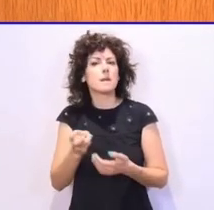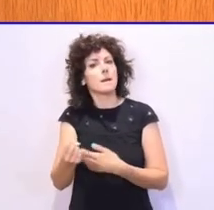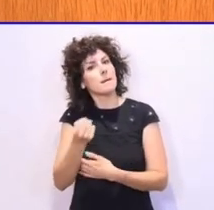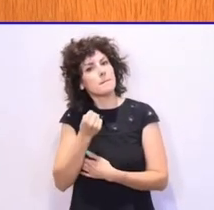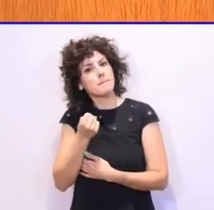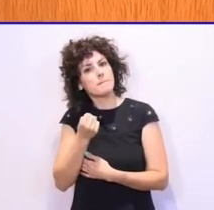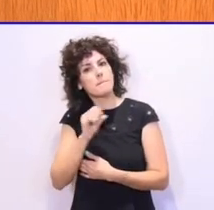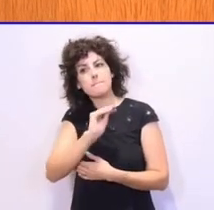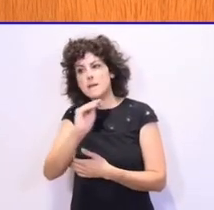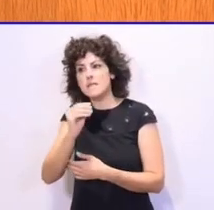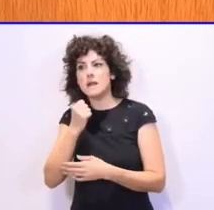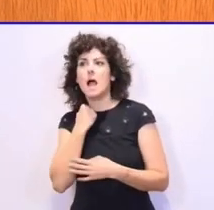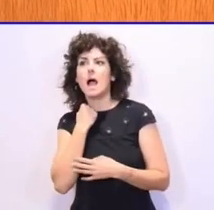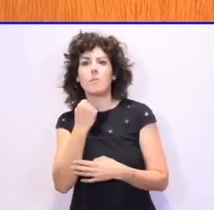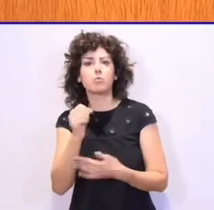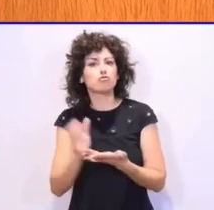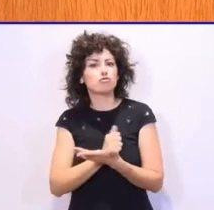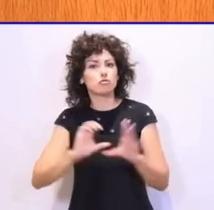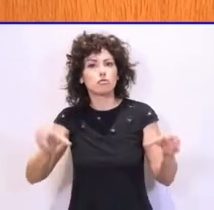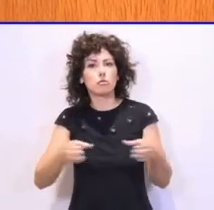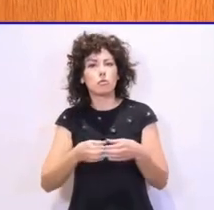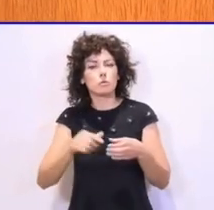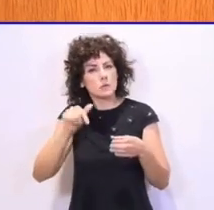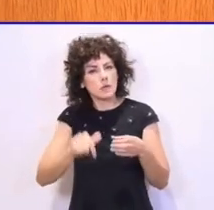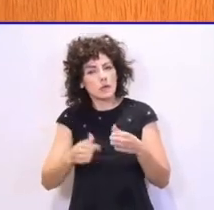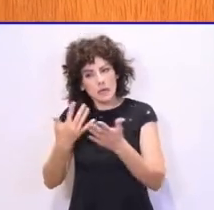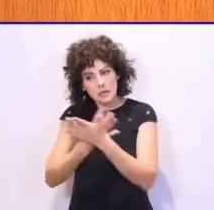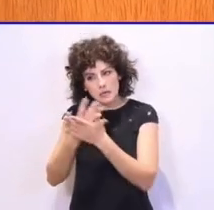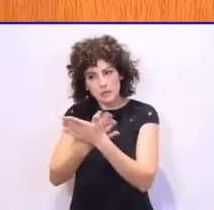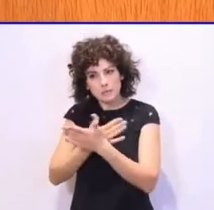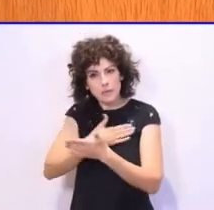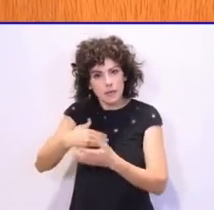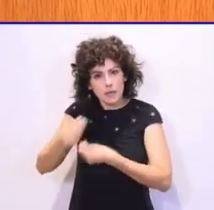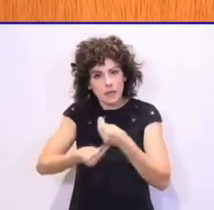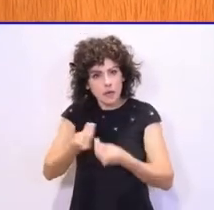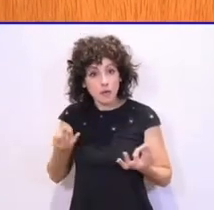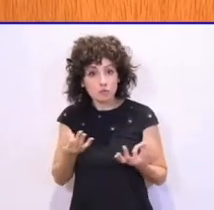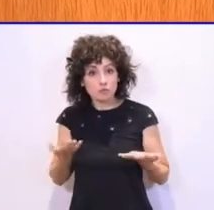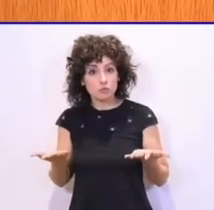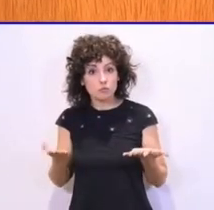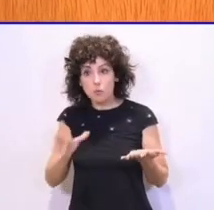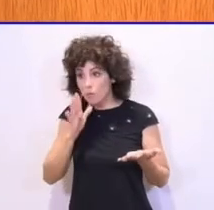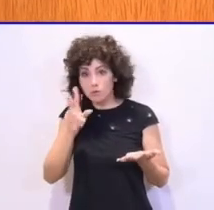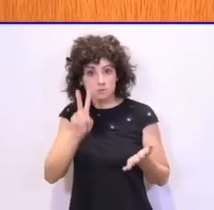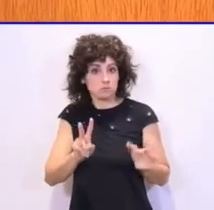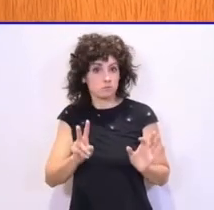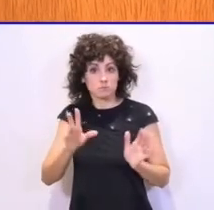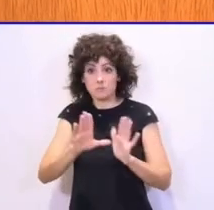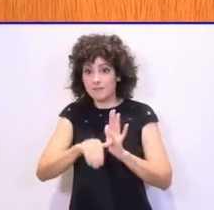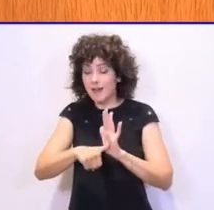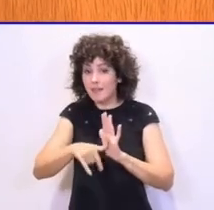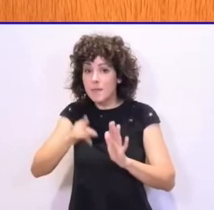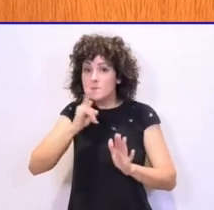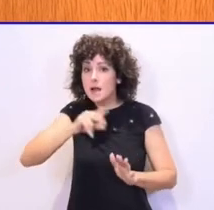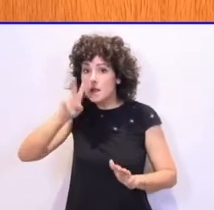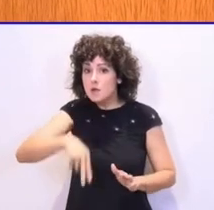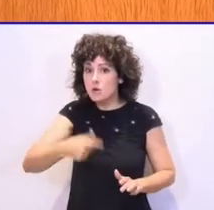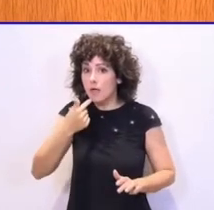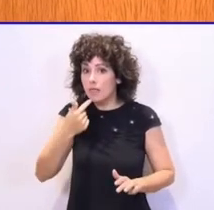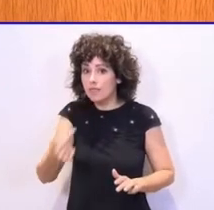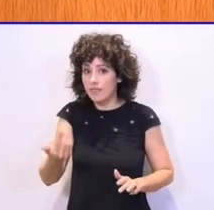de todos los grupos de esta cámara nos Explica qué quiere que hagamos porque viene usted tarde mal y nunca se lo